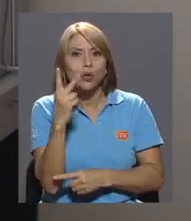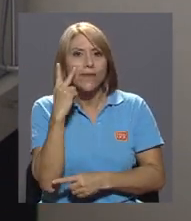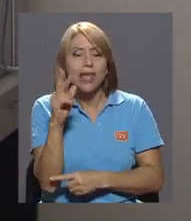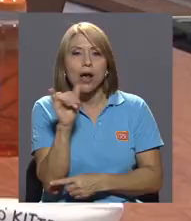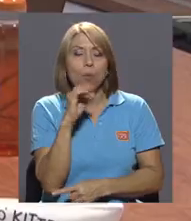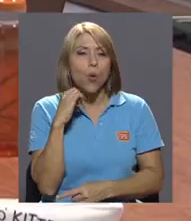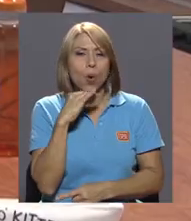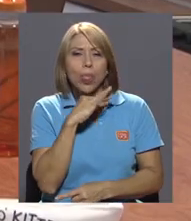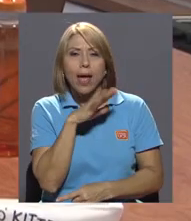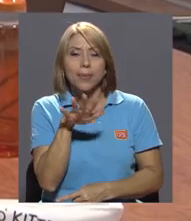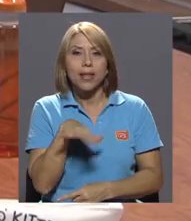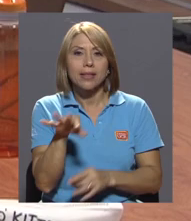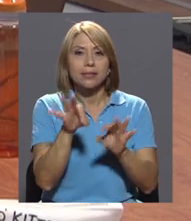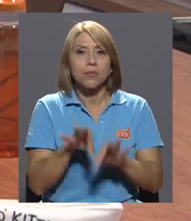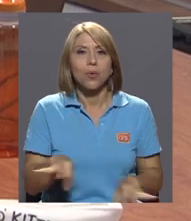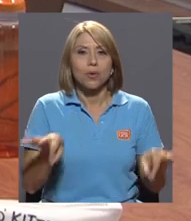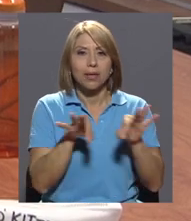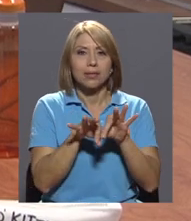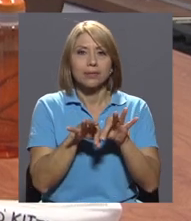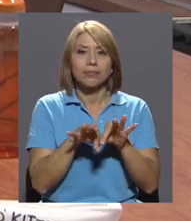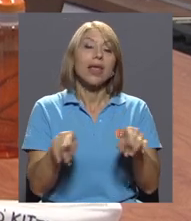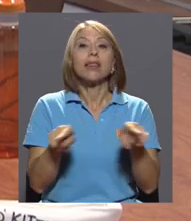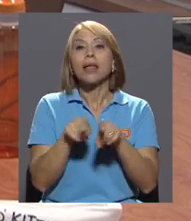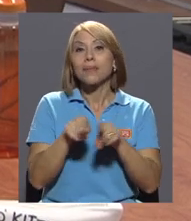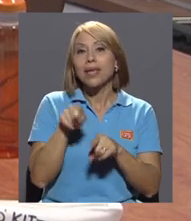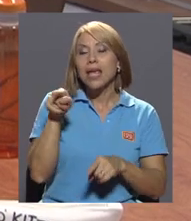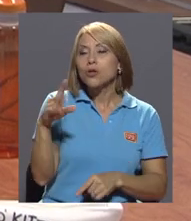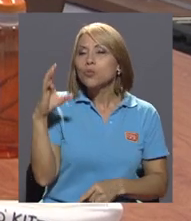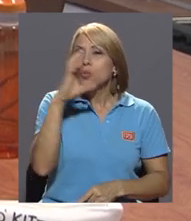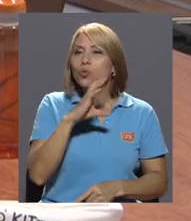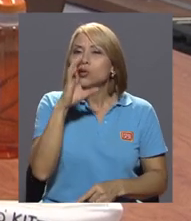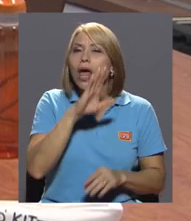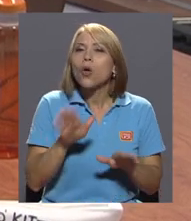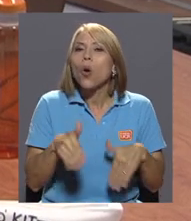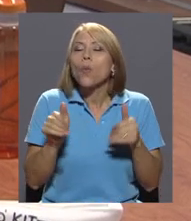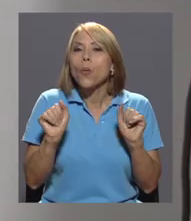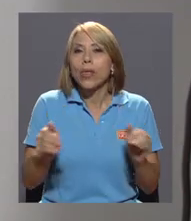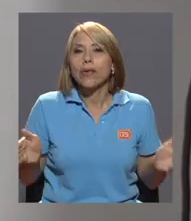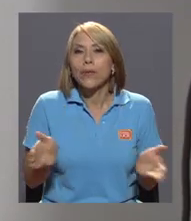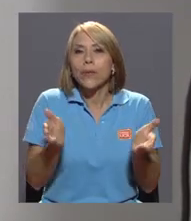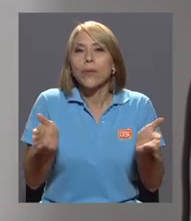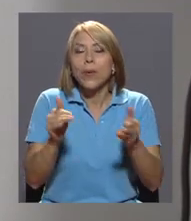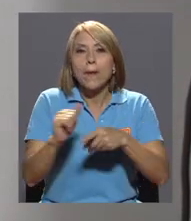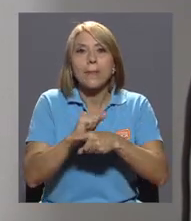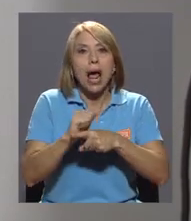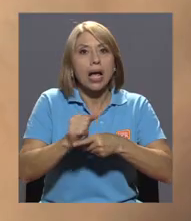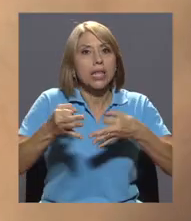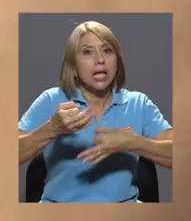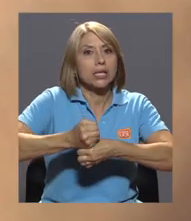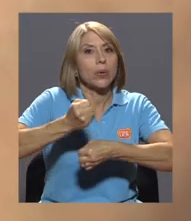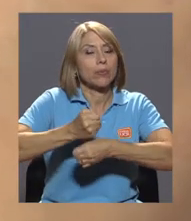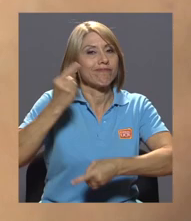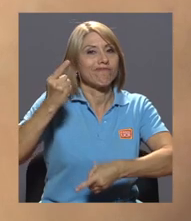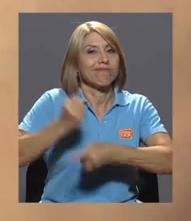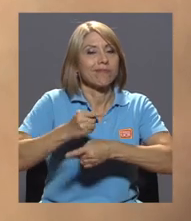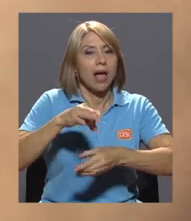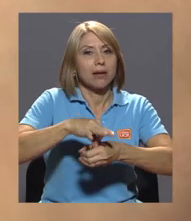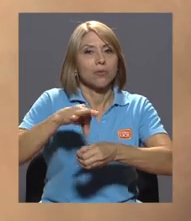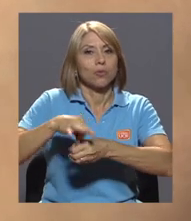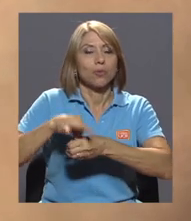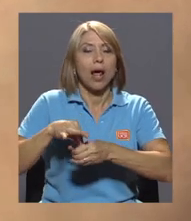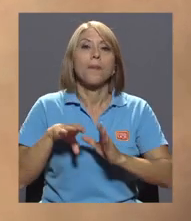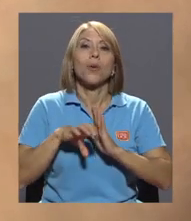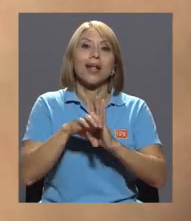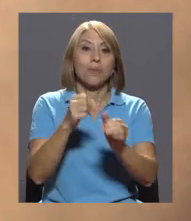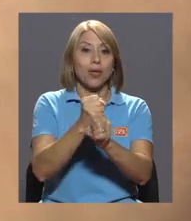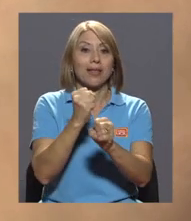contaminantes importantes. De igual forma, han buscado la manera de fomentar prácticas adecuadas en la agricultura. Por ejemplo, han trabajado